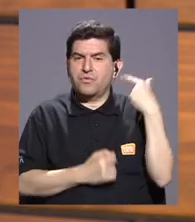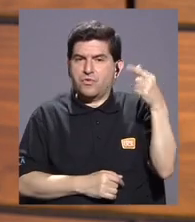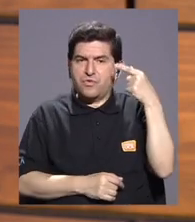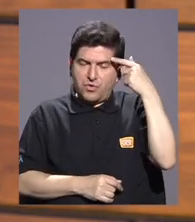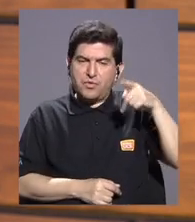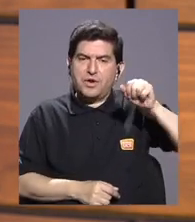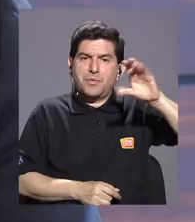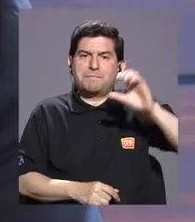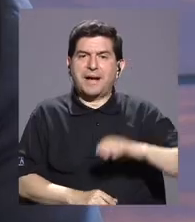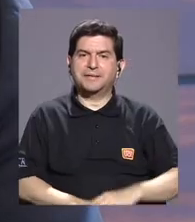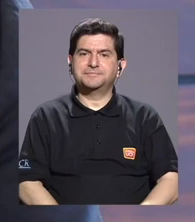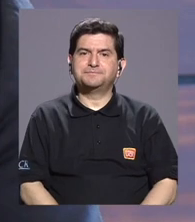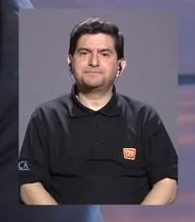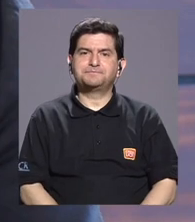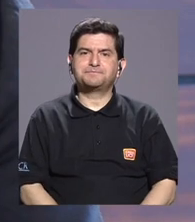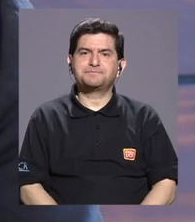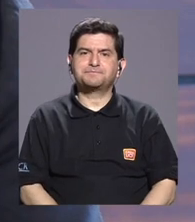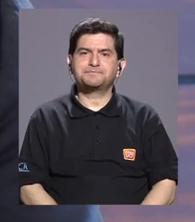esperado de un gobierno del PAC.